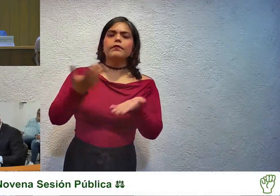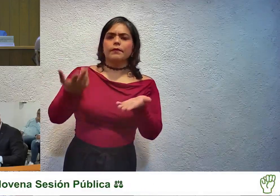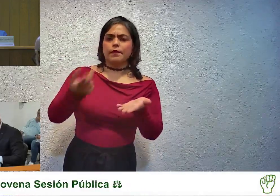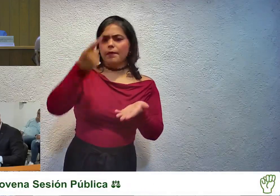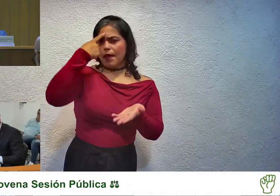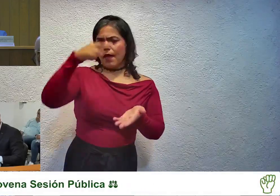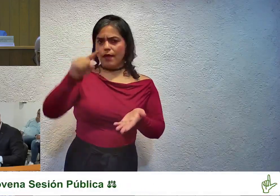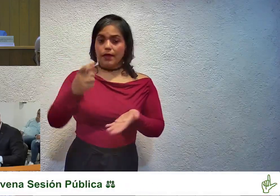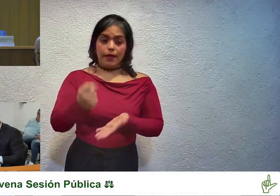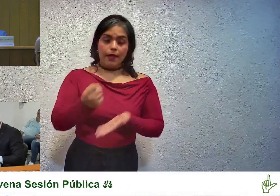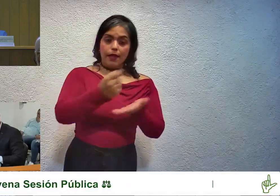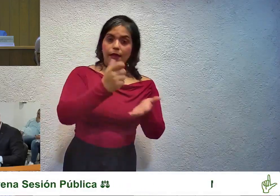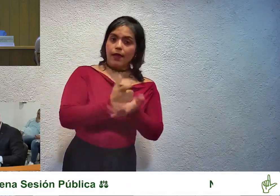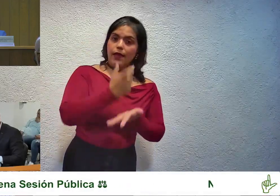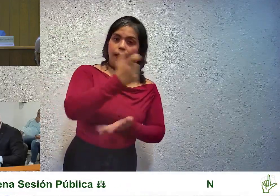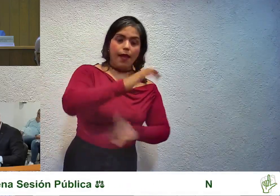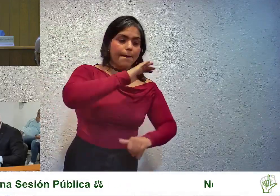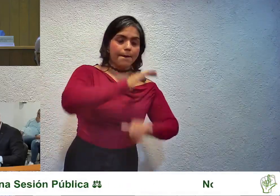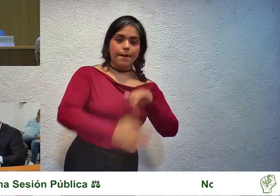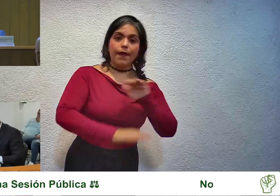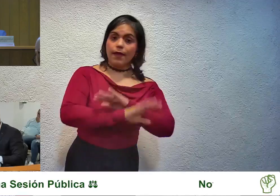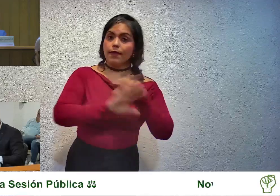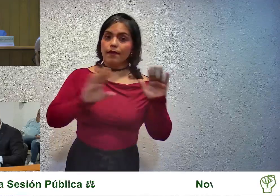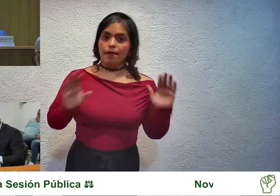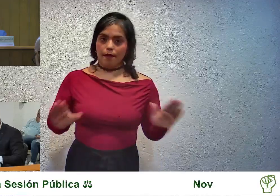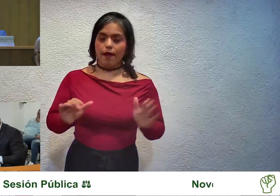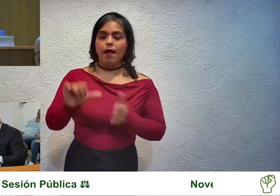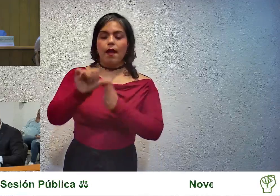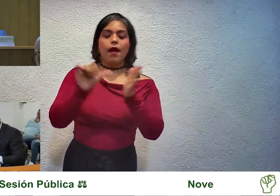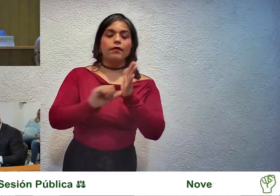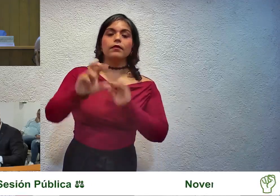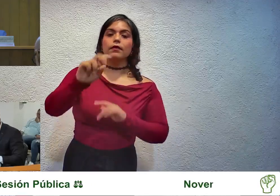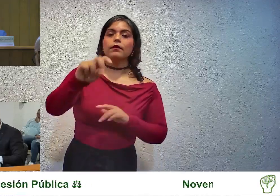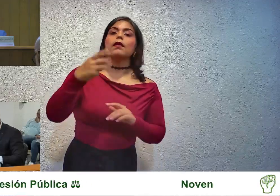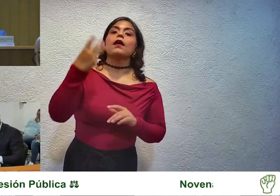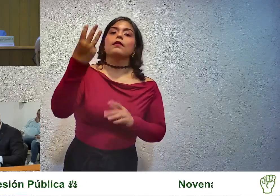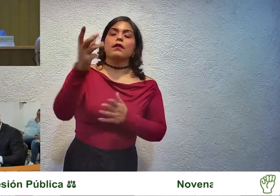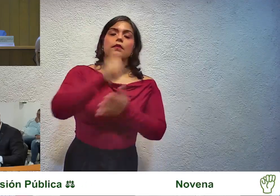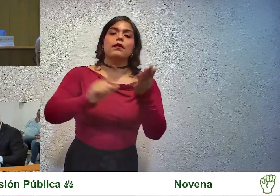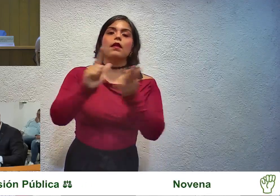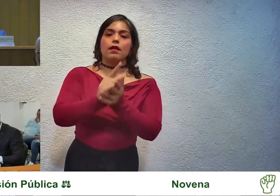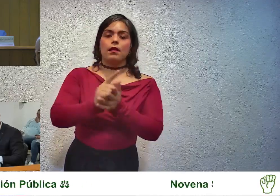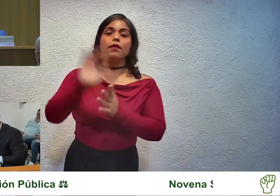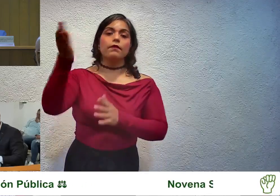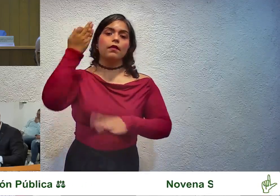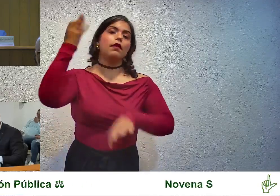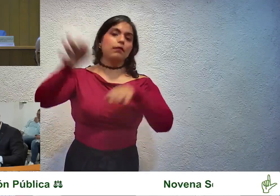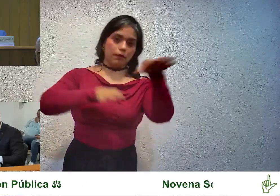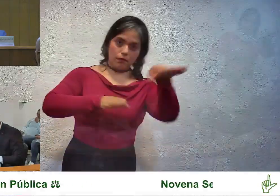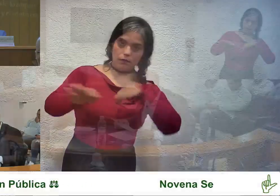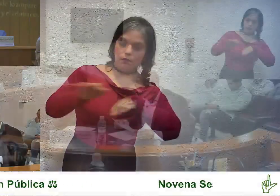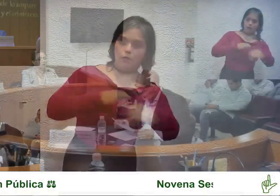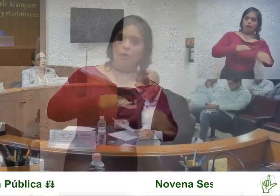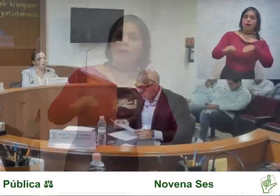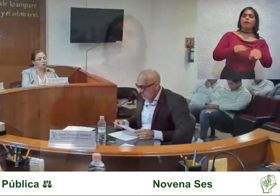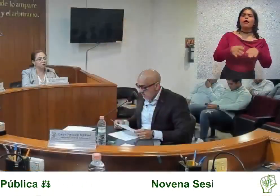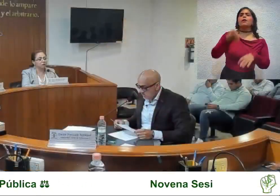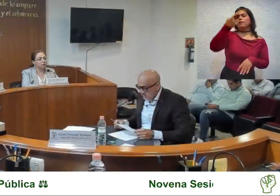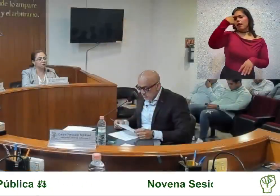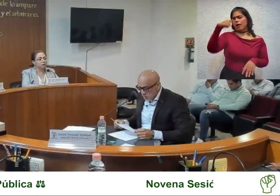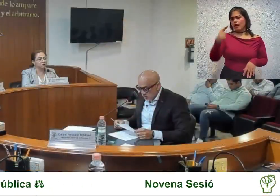autoridad jurisdiccional se diera cumplimiento a lo establecido en el artículo 33 de la Ley Federal del Trabajo, aplicada de manera